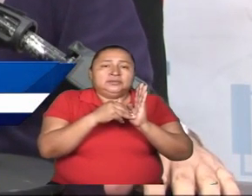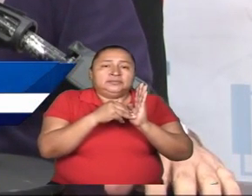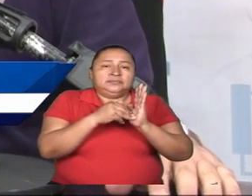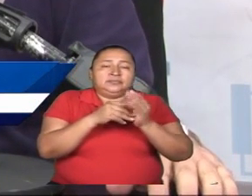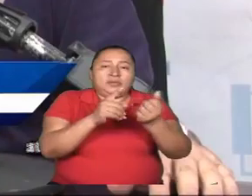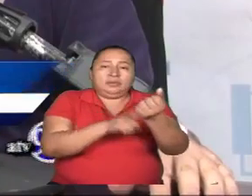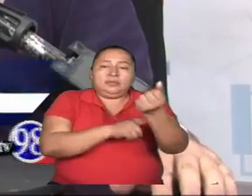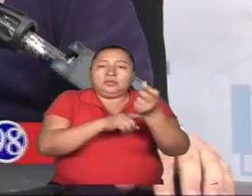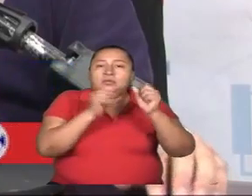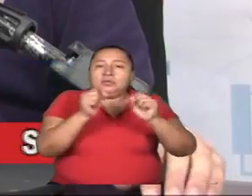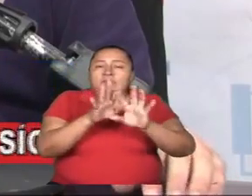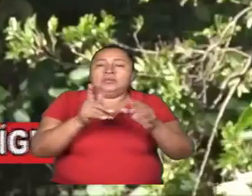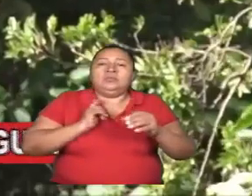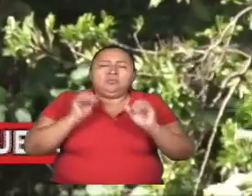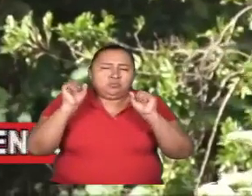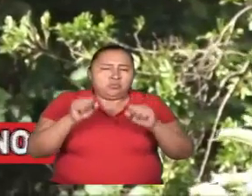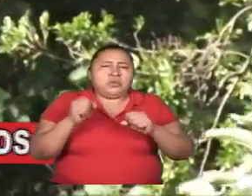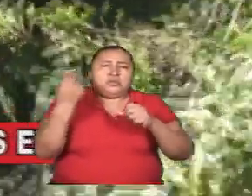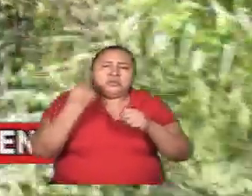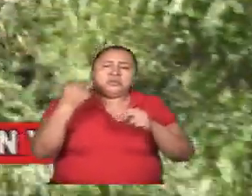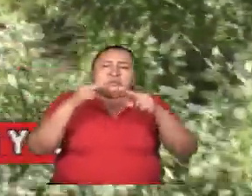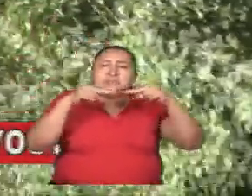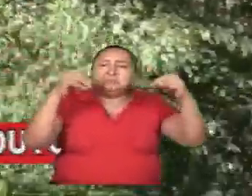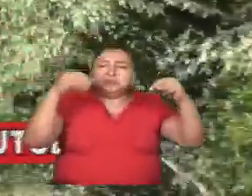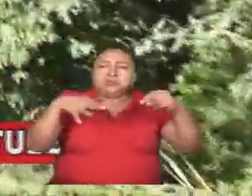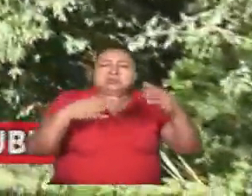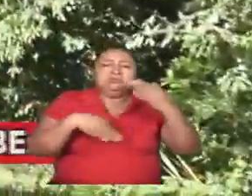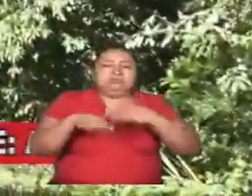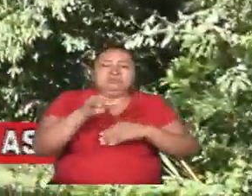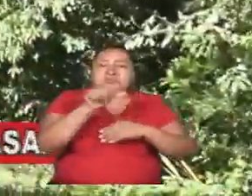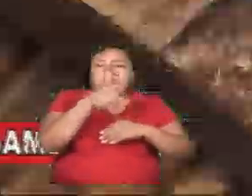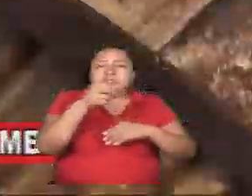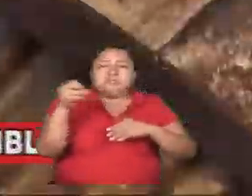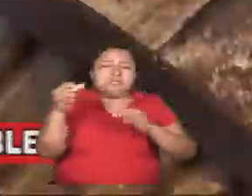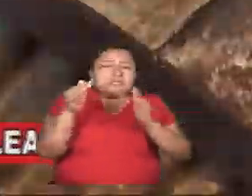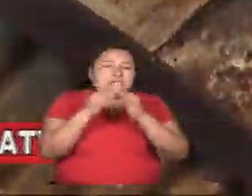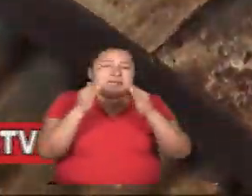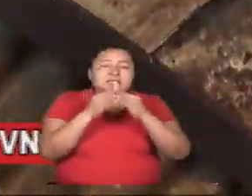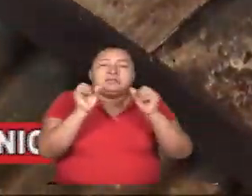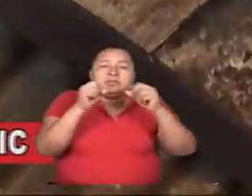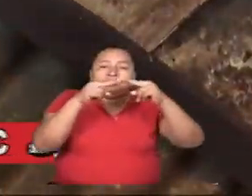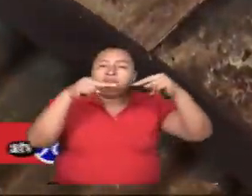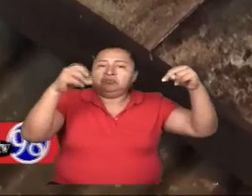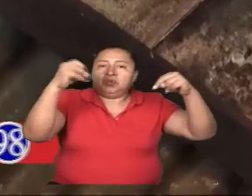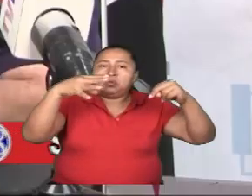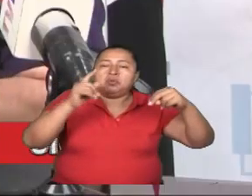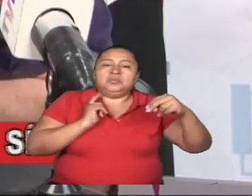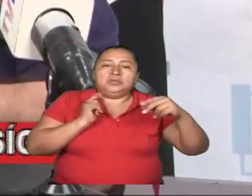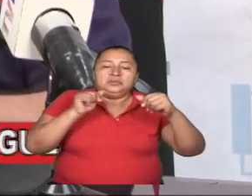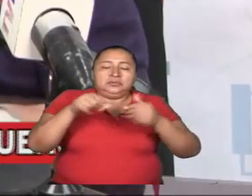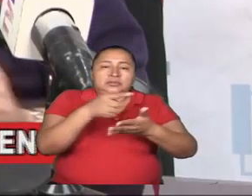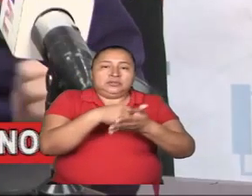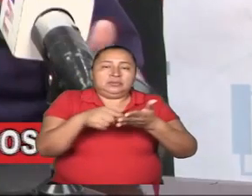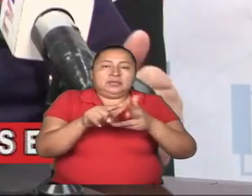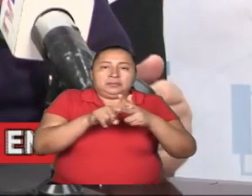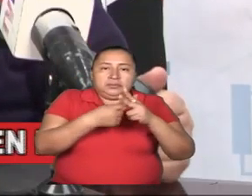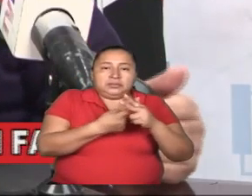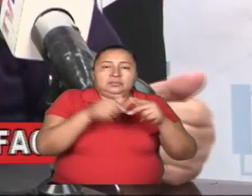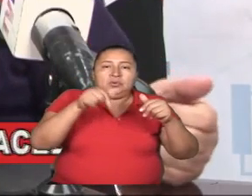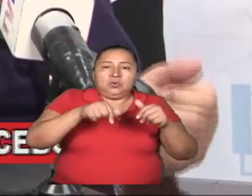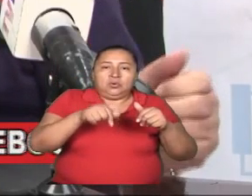hermanas y hermanos que van a tener acceso a la energía eléctrica, más de 600 viviendas electrificadas. En esta semana que estamos arrancando